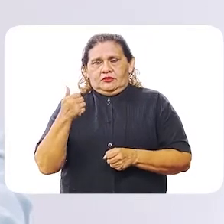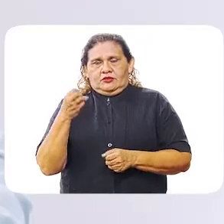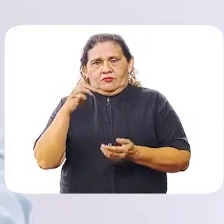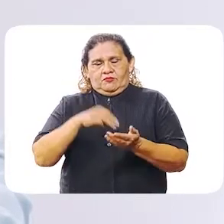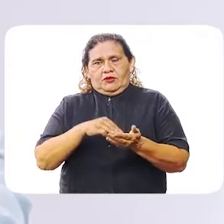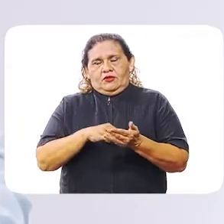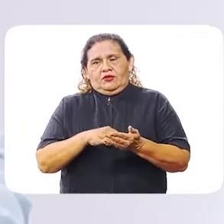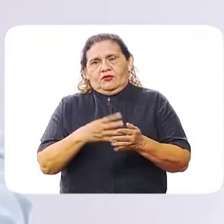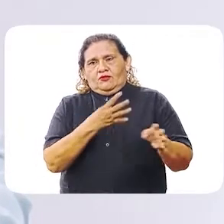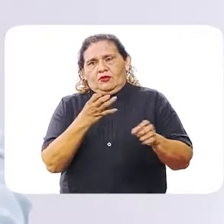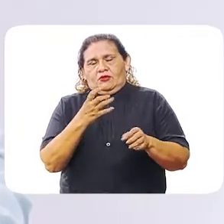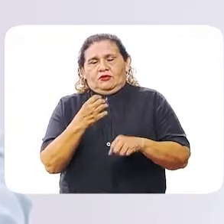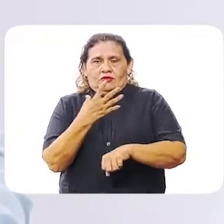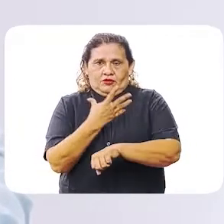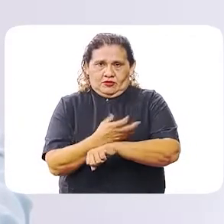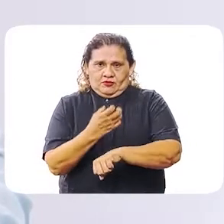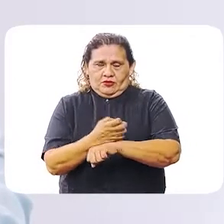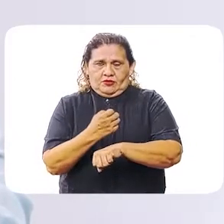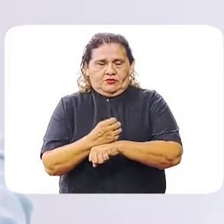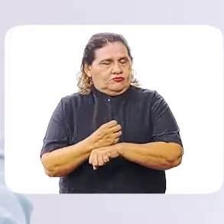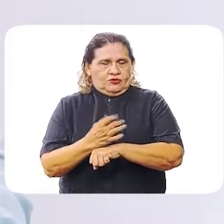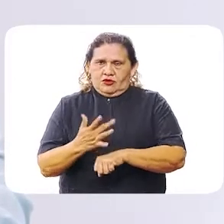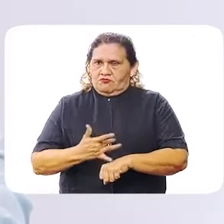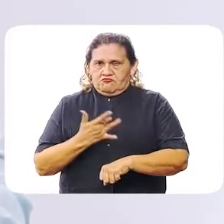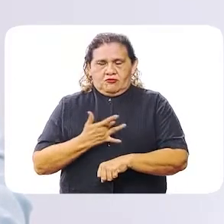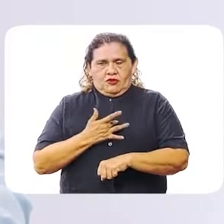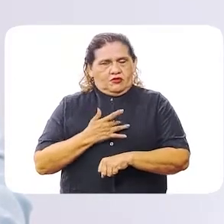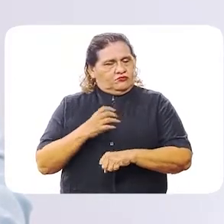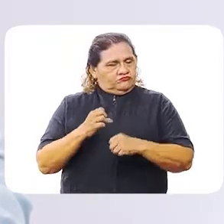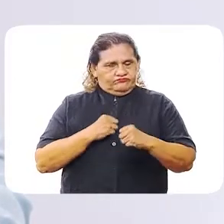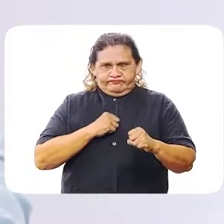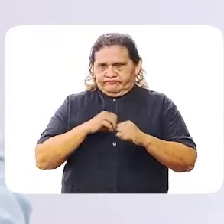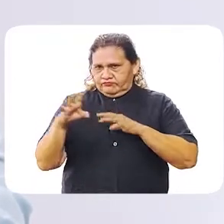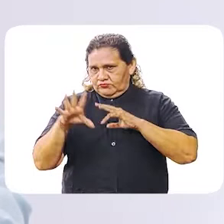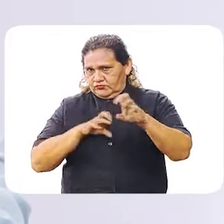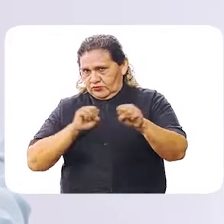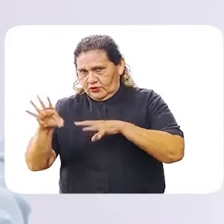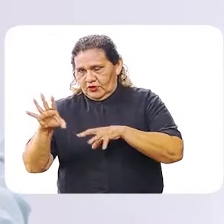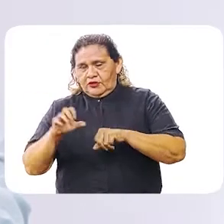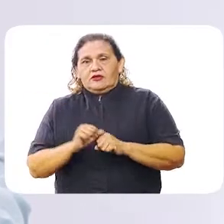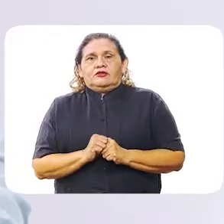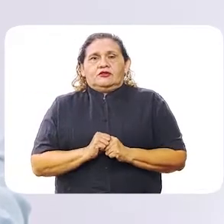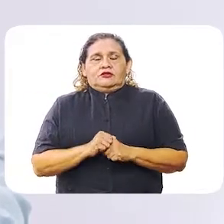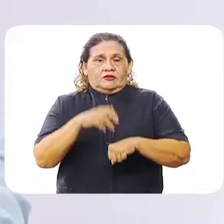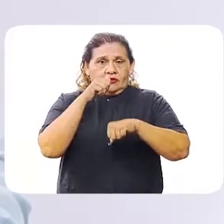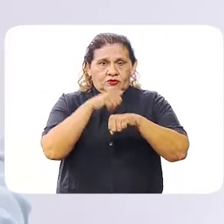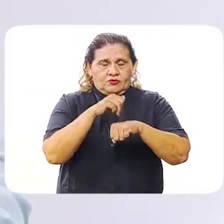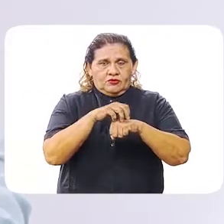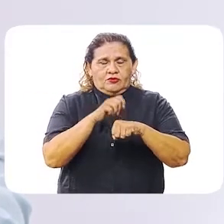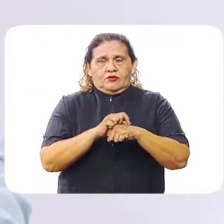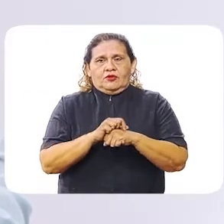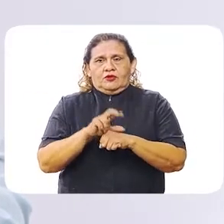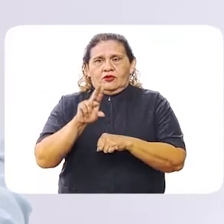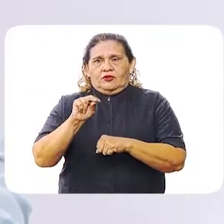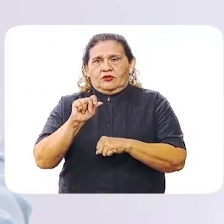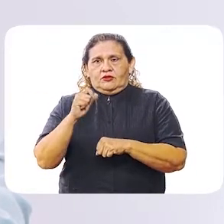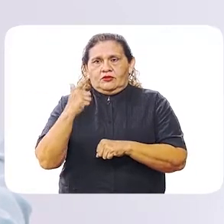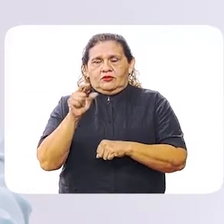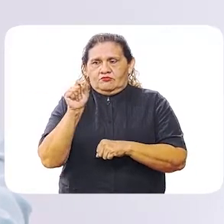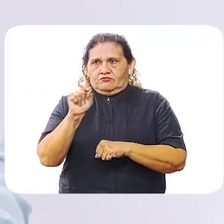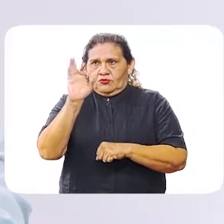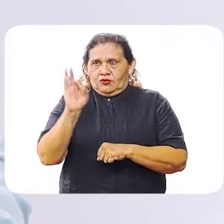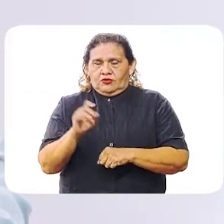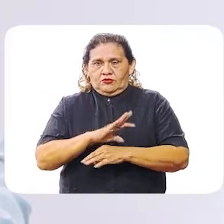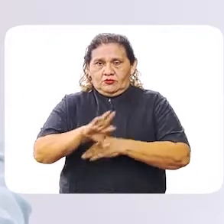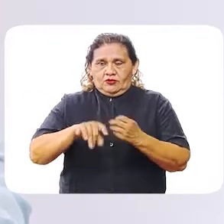36.440 pacientes ya se recuperaron. No presentan síntomas ni pueden contagiar. Esta cifra representa el 87%